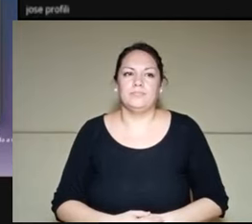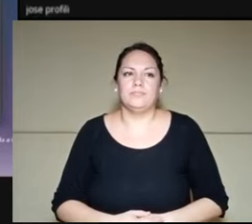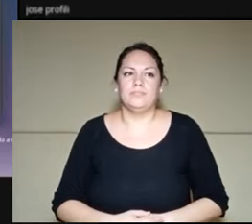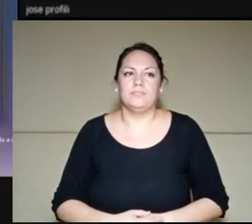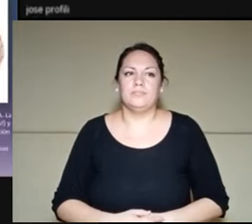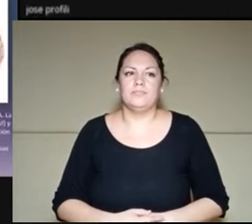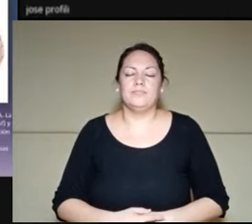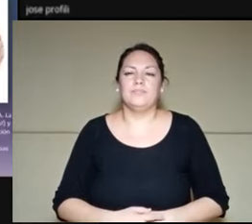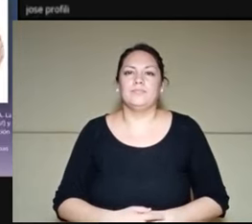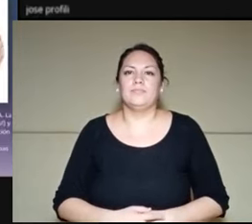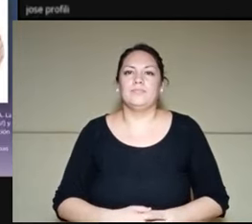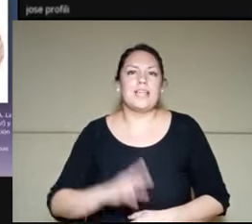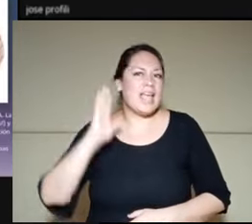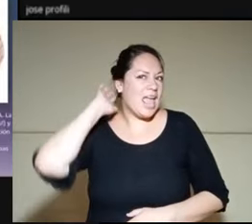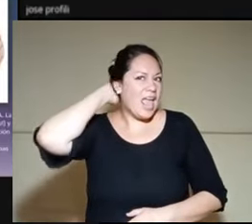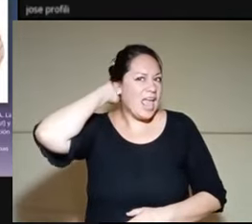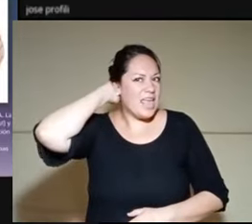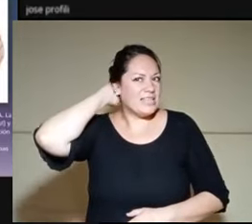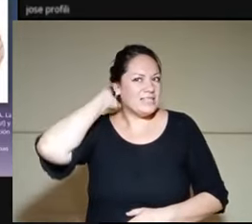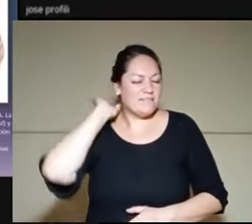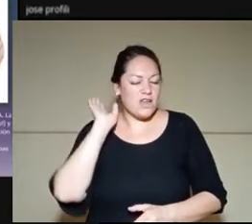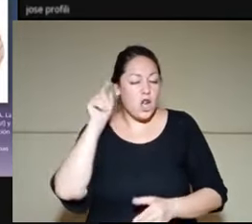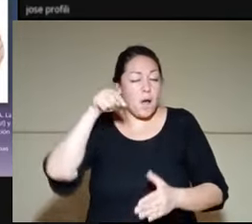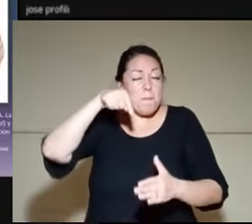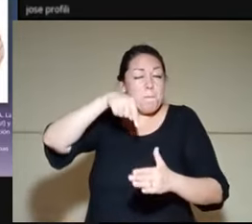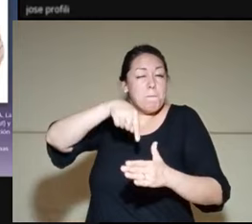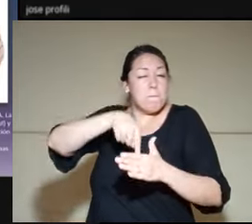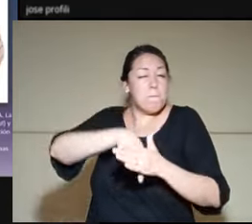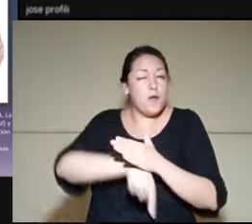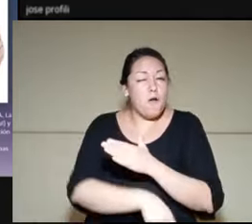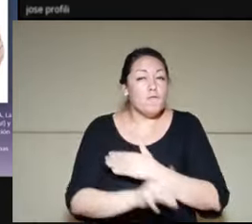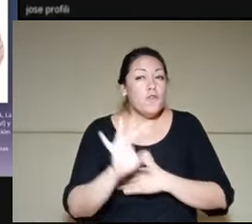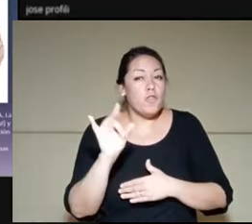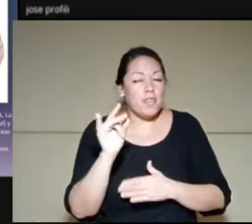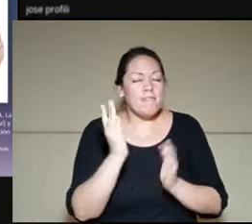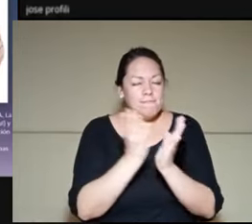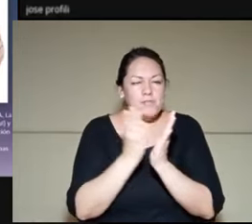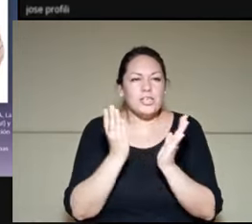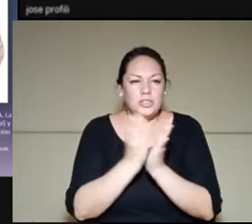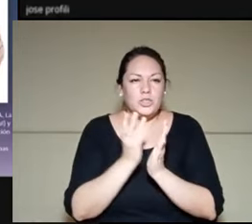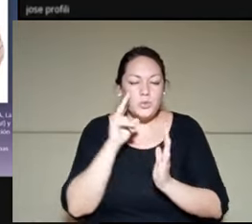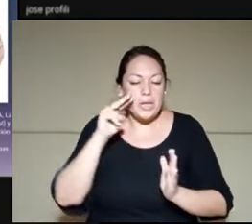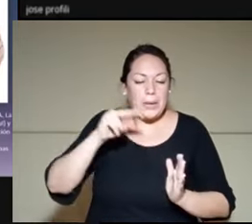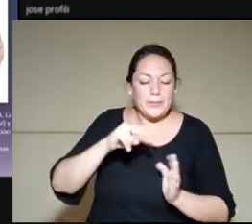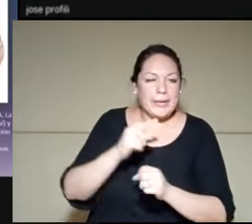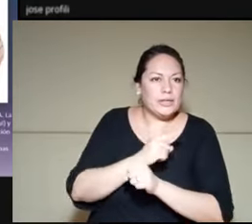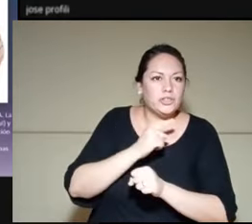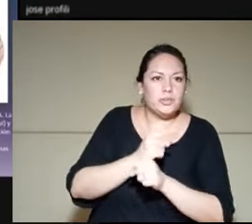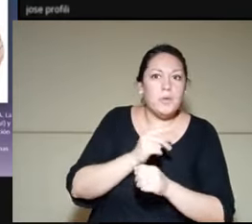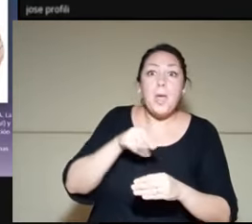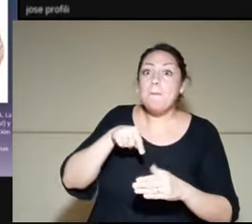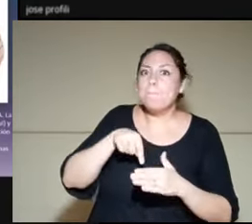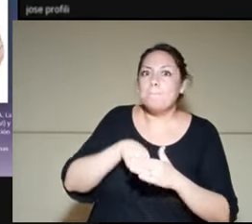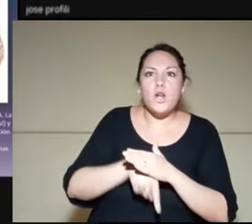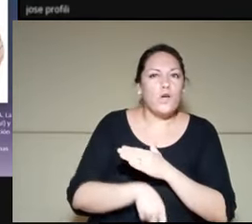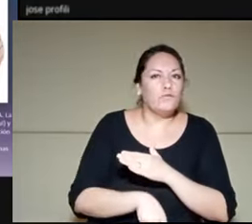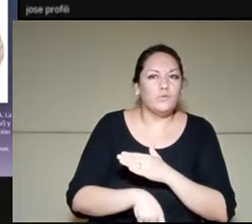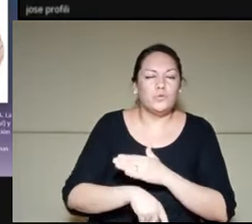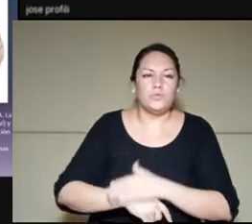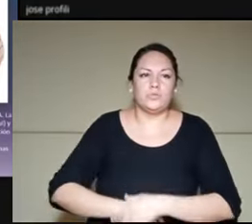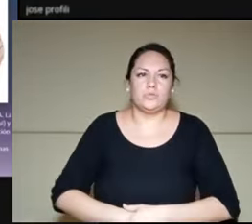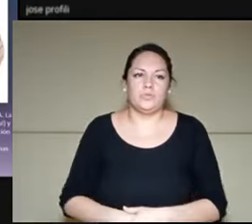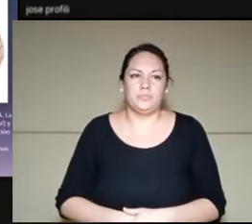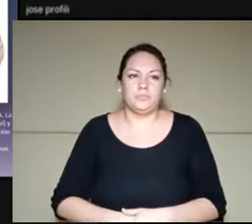Estas son las partes más internas del encéfalo, ¿sí? A veces un poco más difíciles de estudiar porque están bien